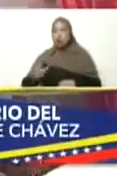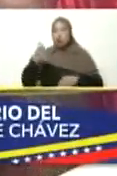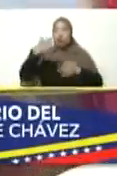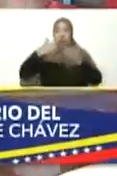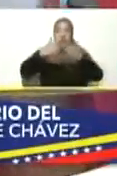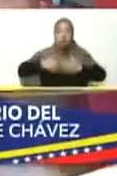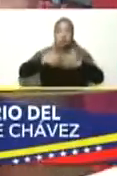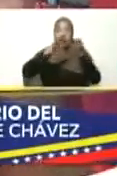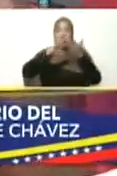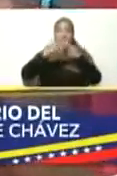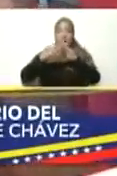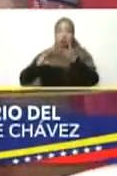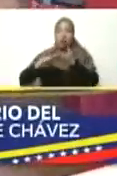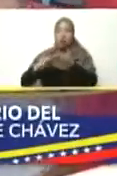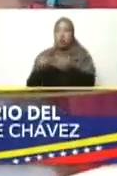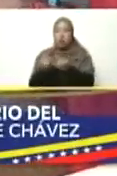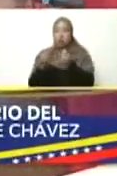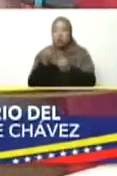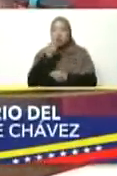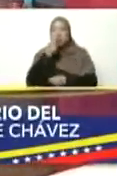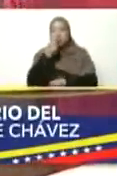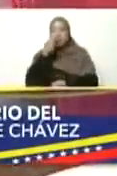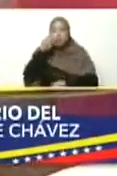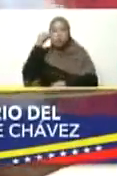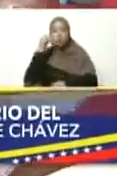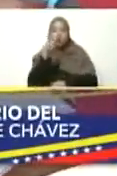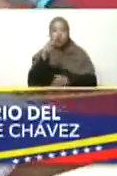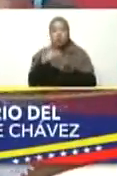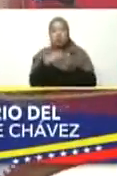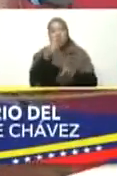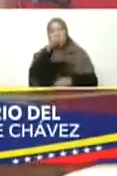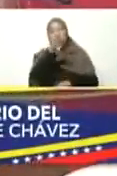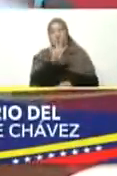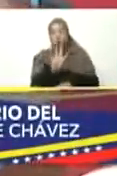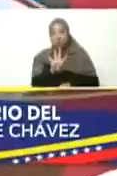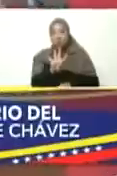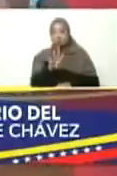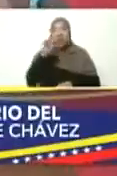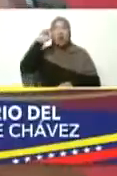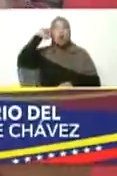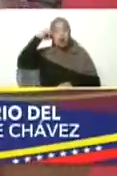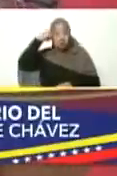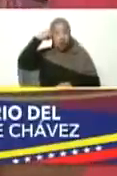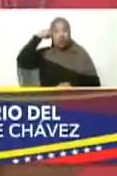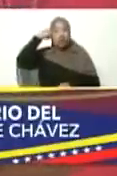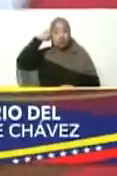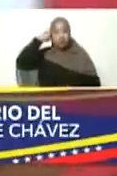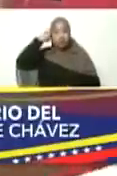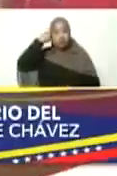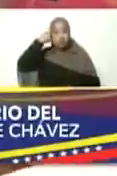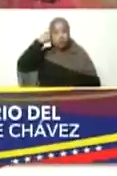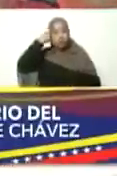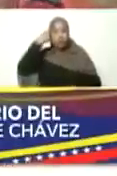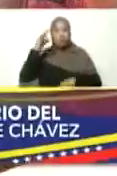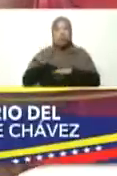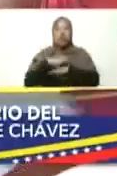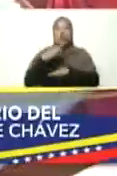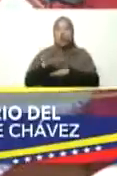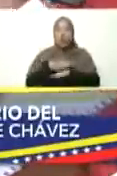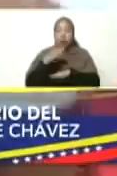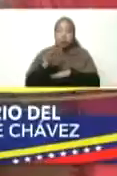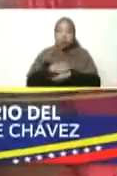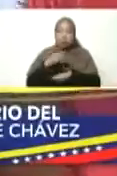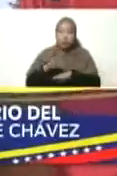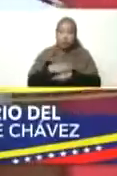comuna productora de maíz. En ese año 2014. Recuerdo, en ese año, chico, recuerdo. En ese año fue en Cojedes. En ese año 2014